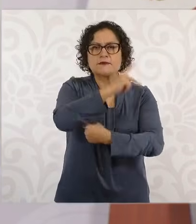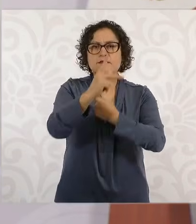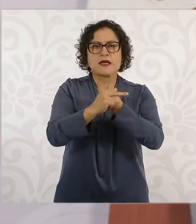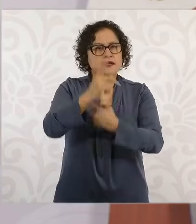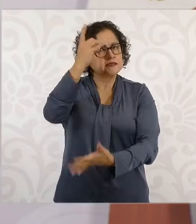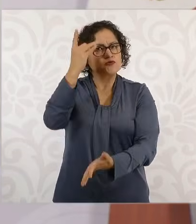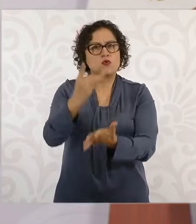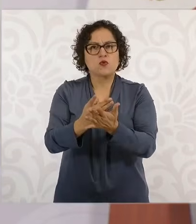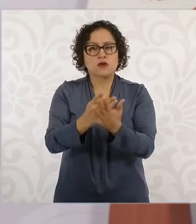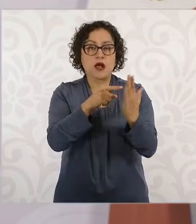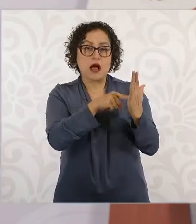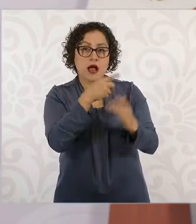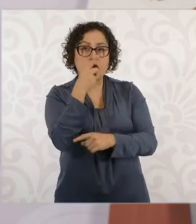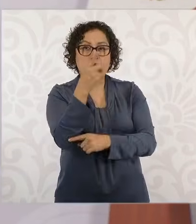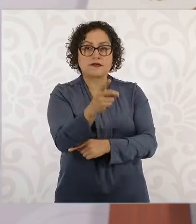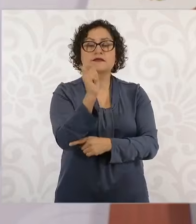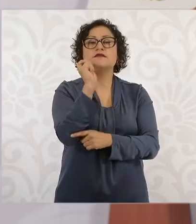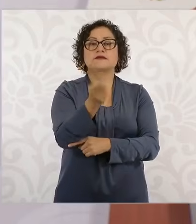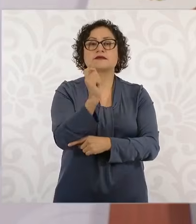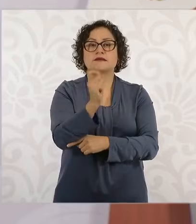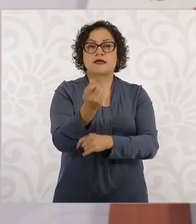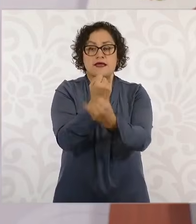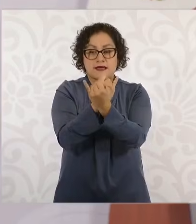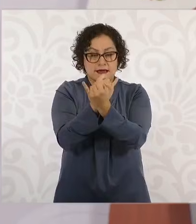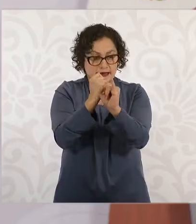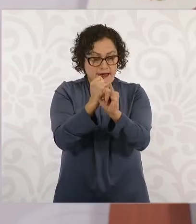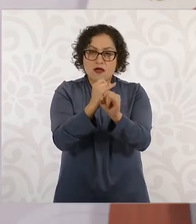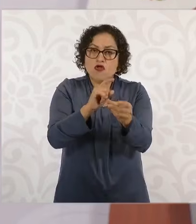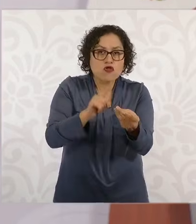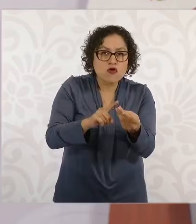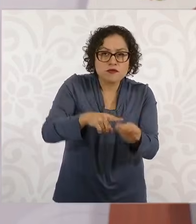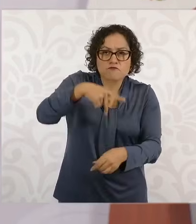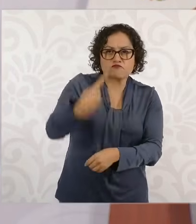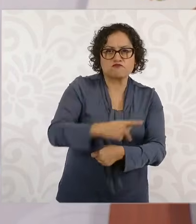La soberanía nacional reside esencial y originalmente en el pueblo.